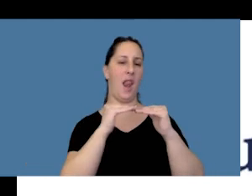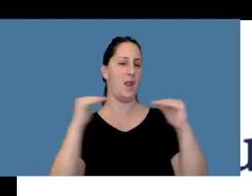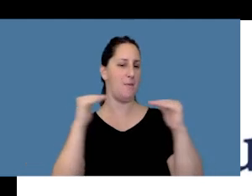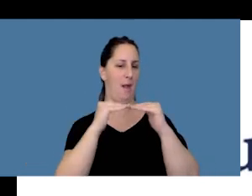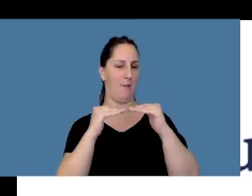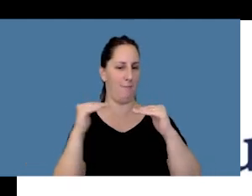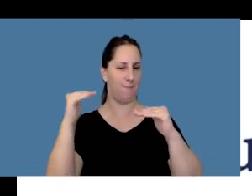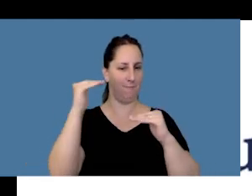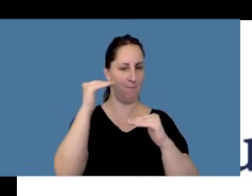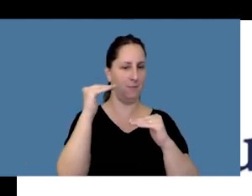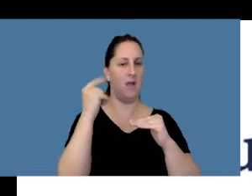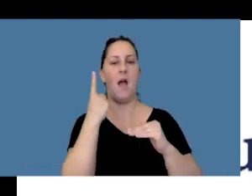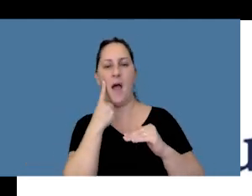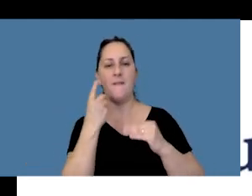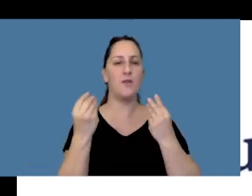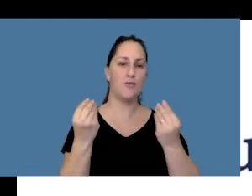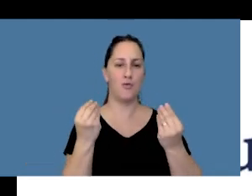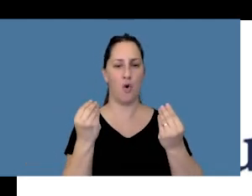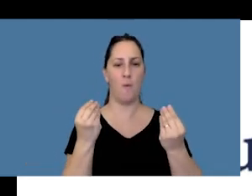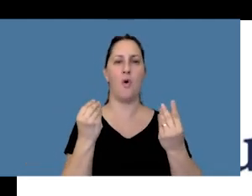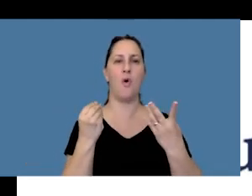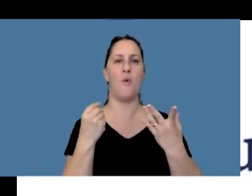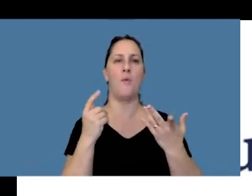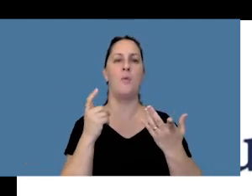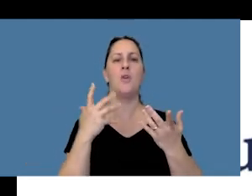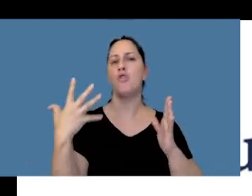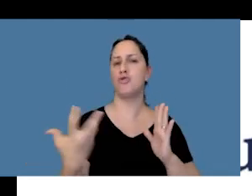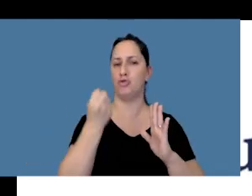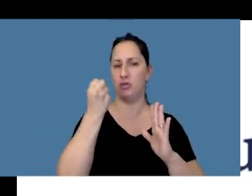que ver exactamente cómo, digamos, lo obtuvo,